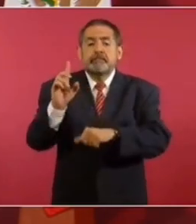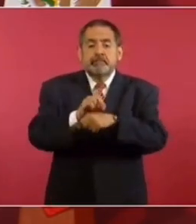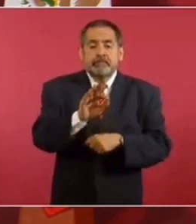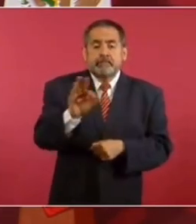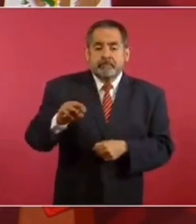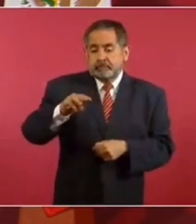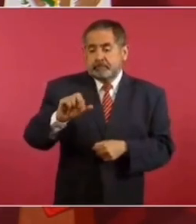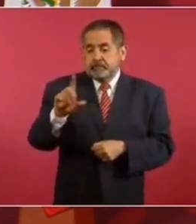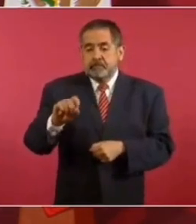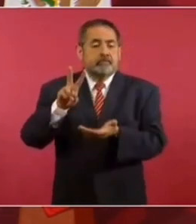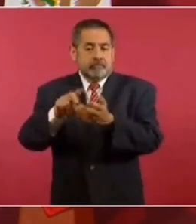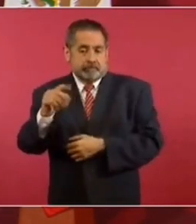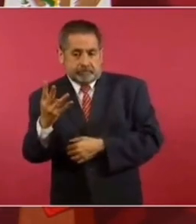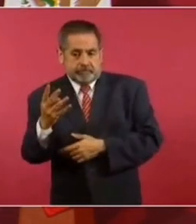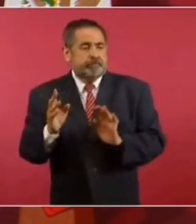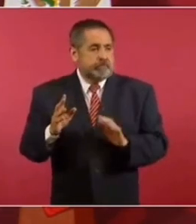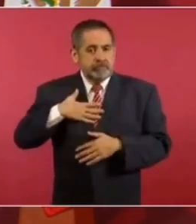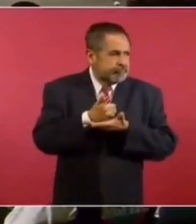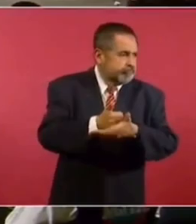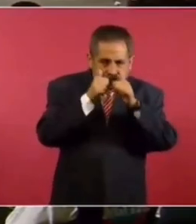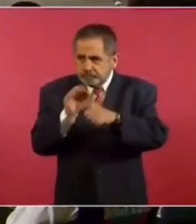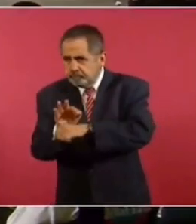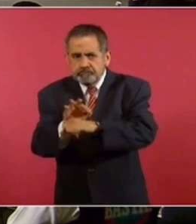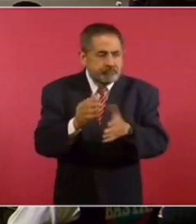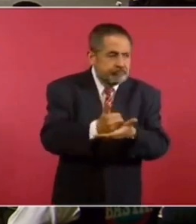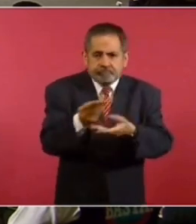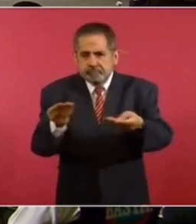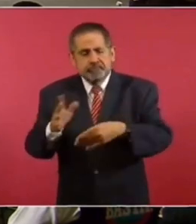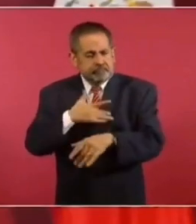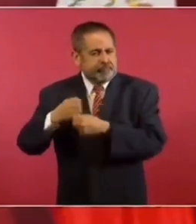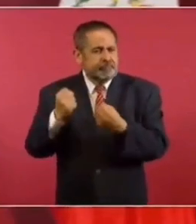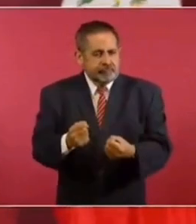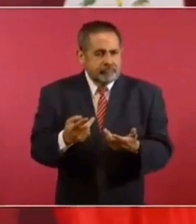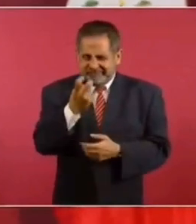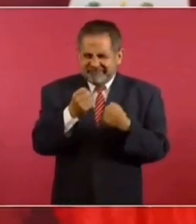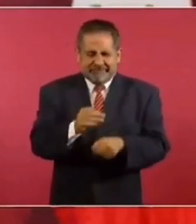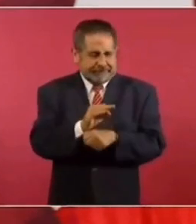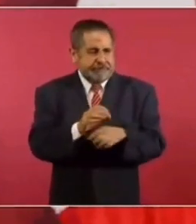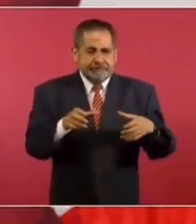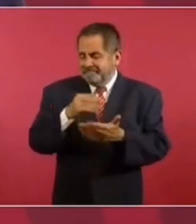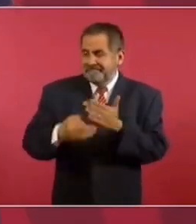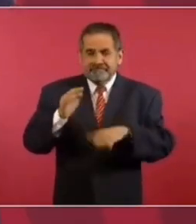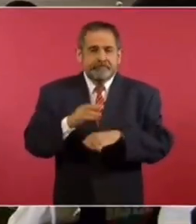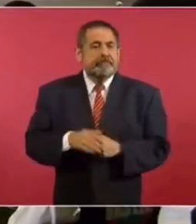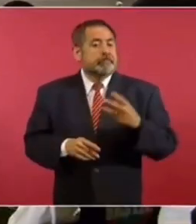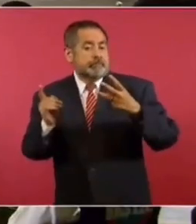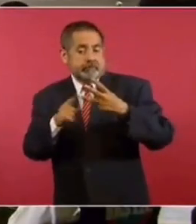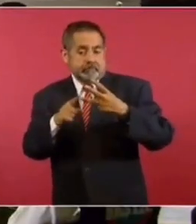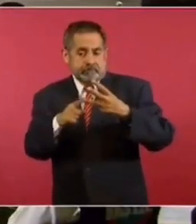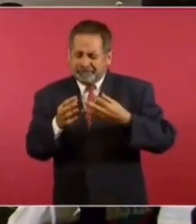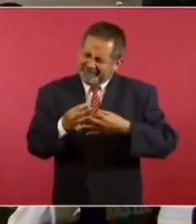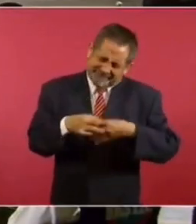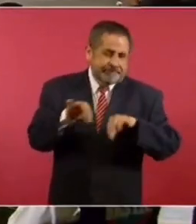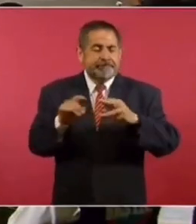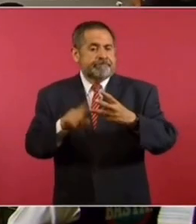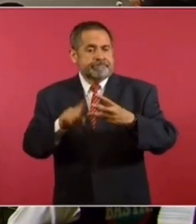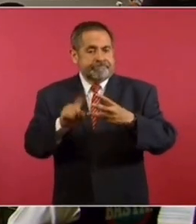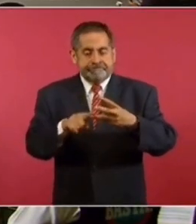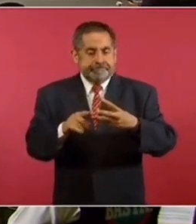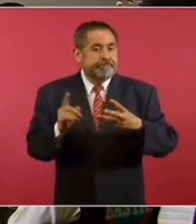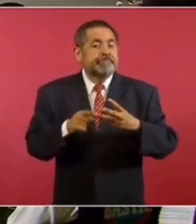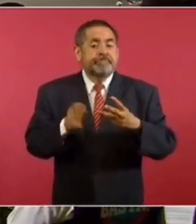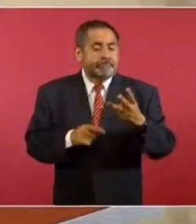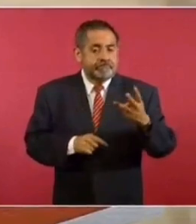2024? Lo que estamos proponiendo es que se amplíe el plazo para que se consolide la Guardia. Y la tercera es muy, mucho, mucho, mucho, muy